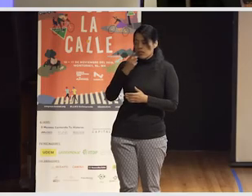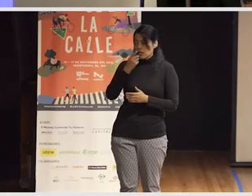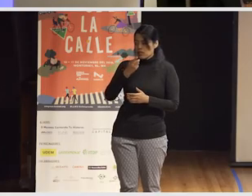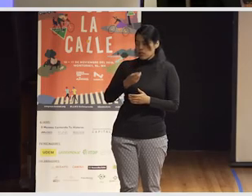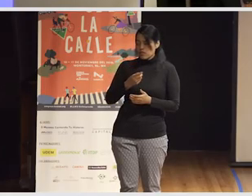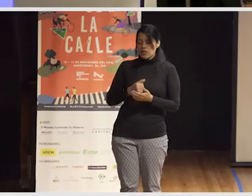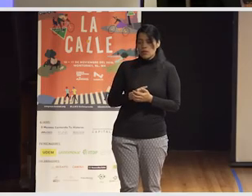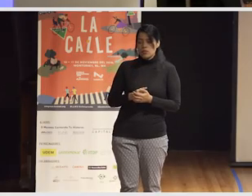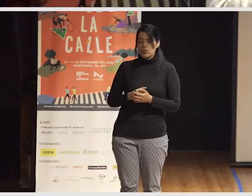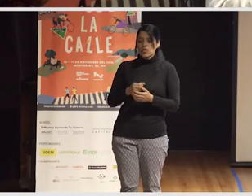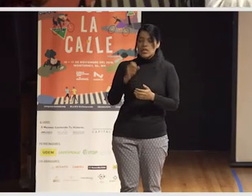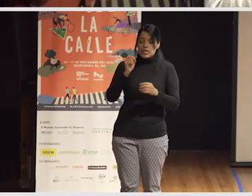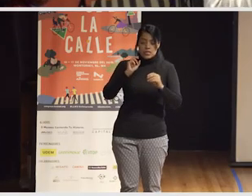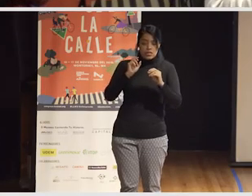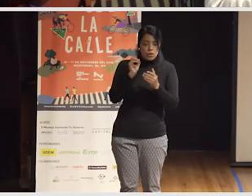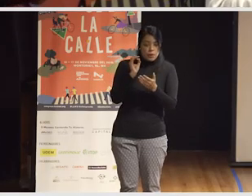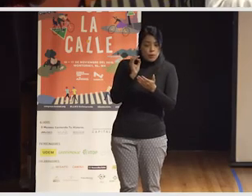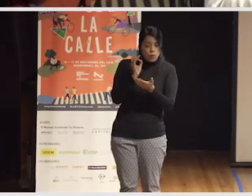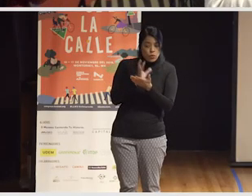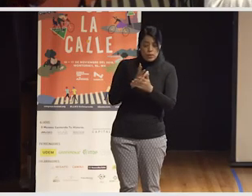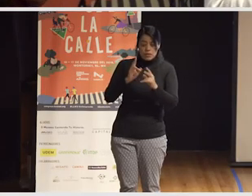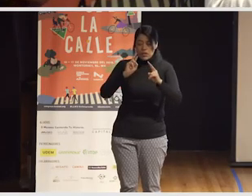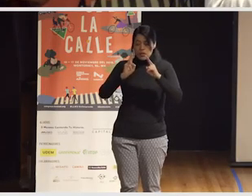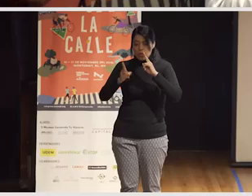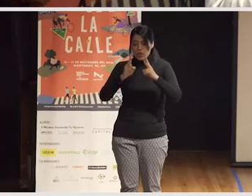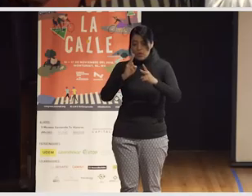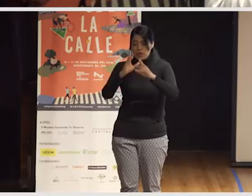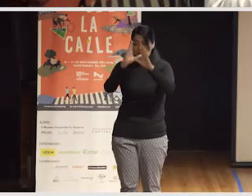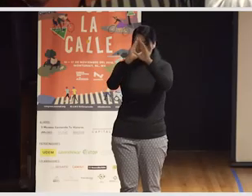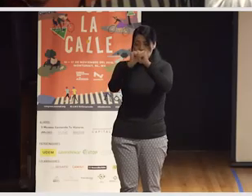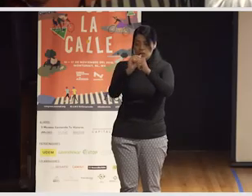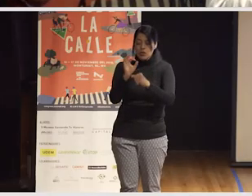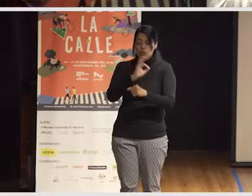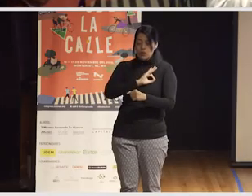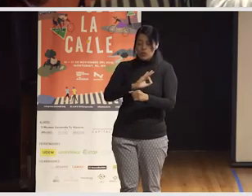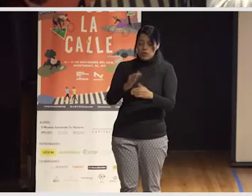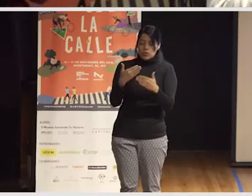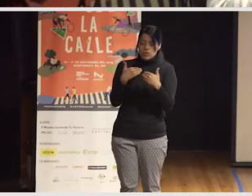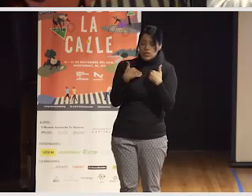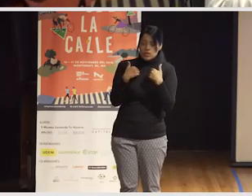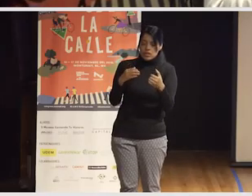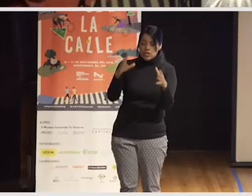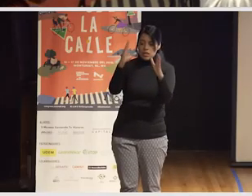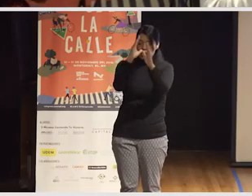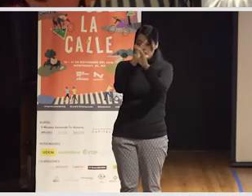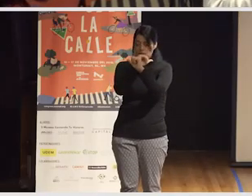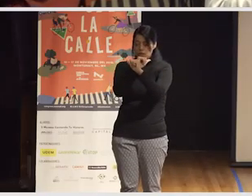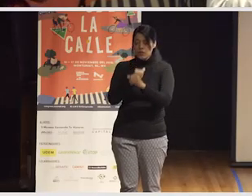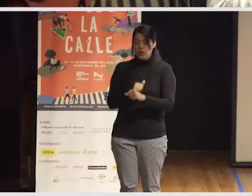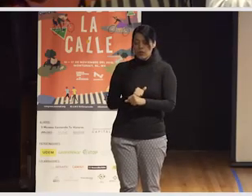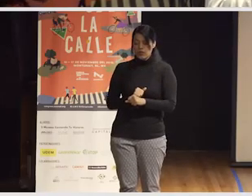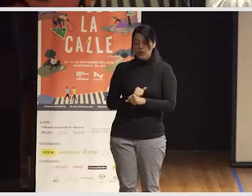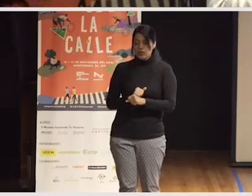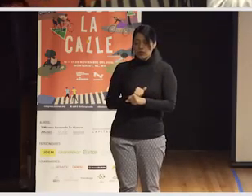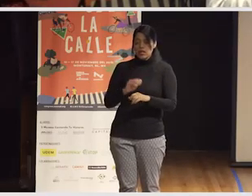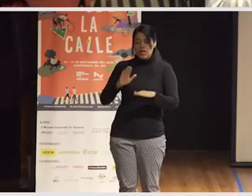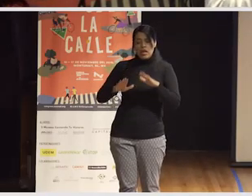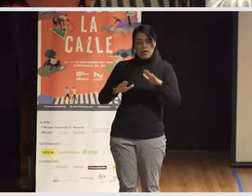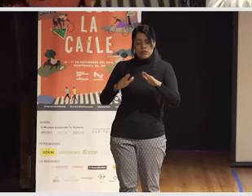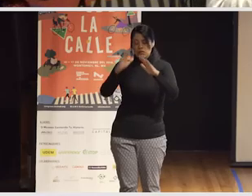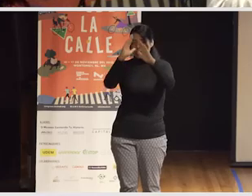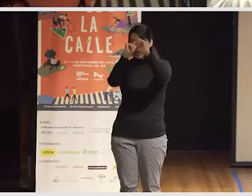mediante la socialización por la que podemos lograr a tener entendimiento y acuerdos y no muchas veces los